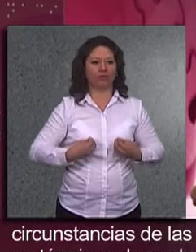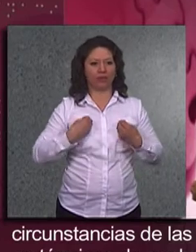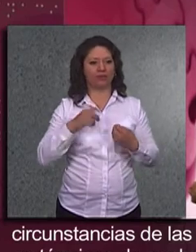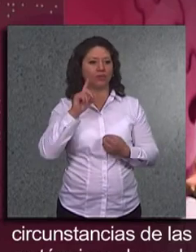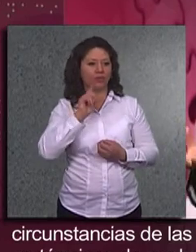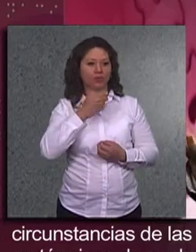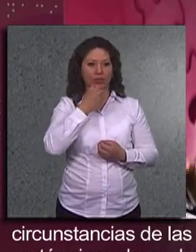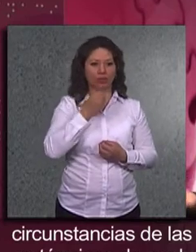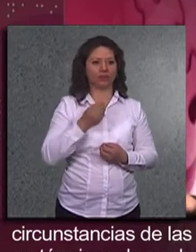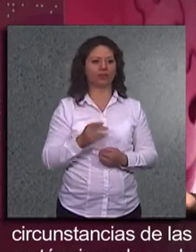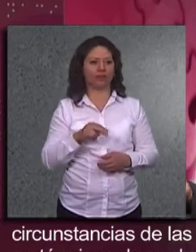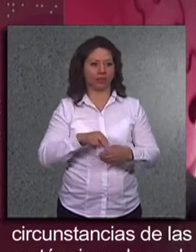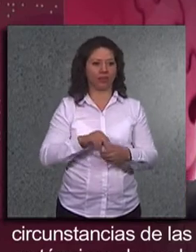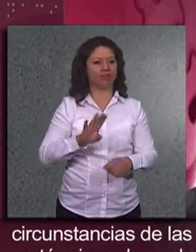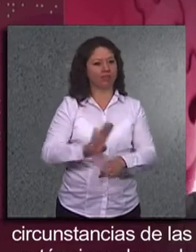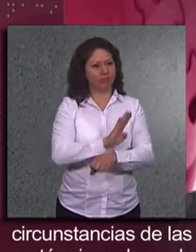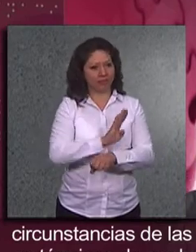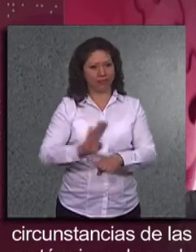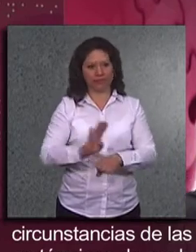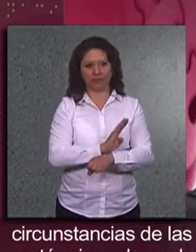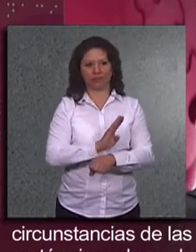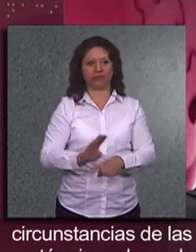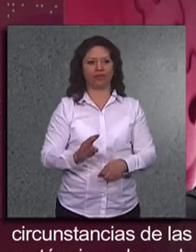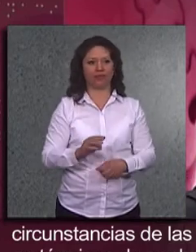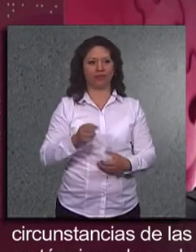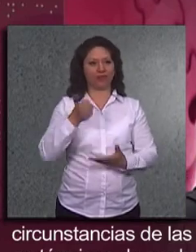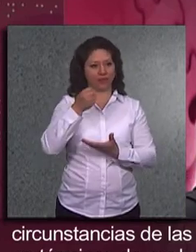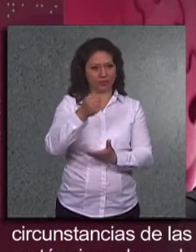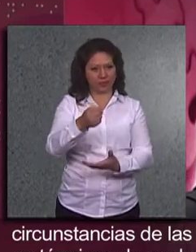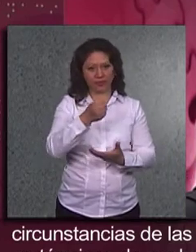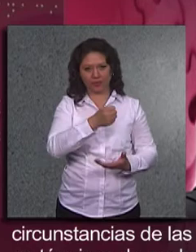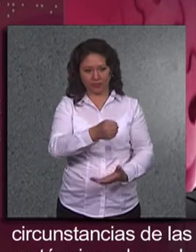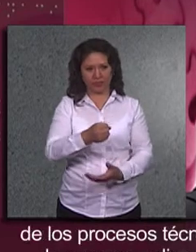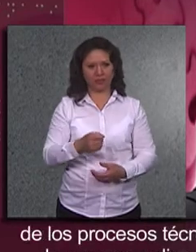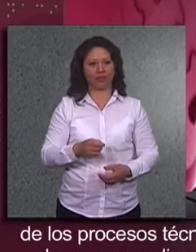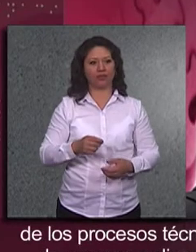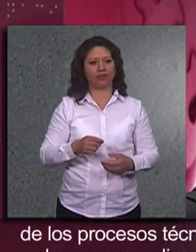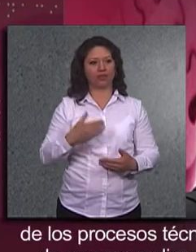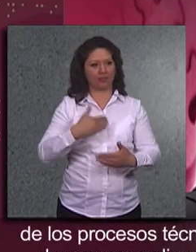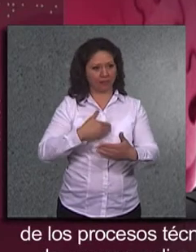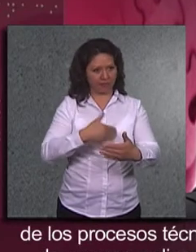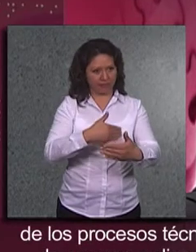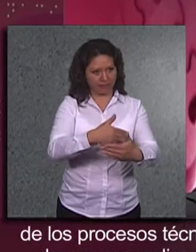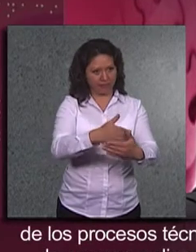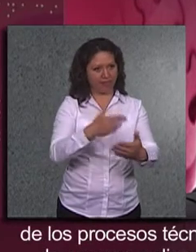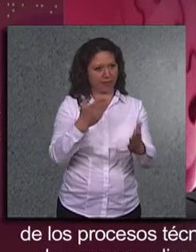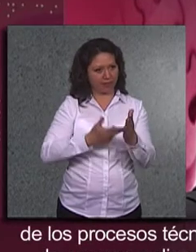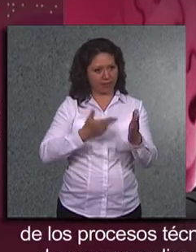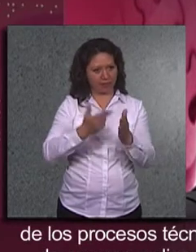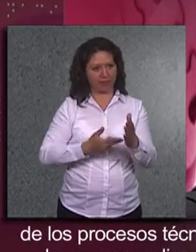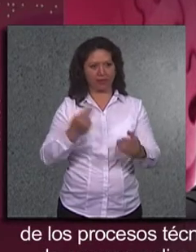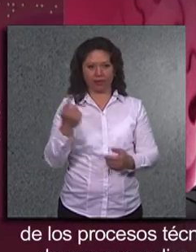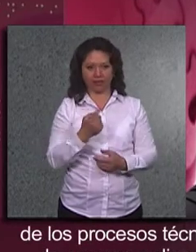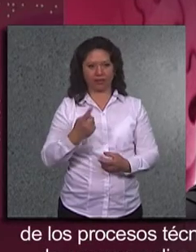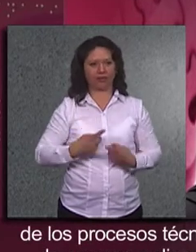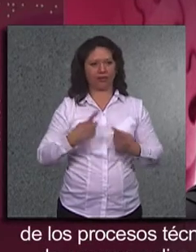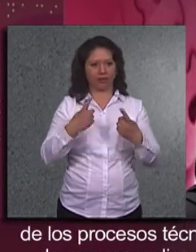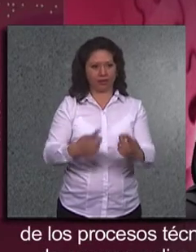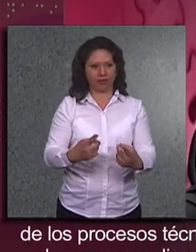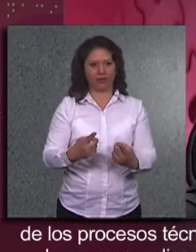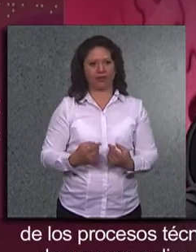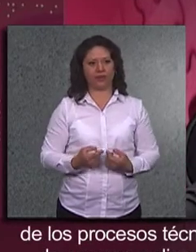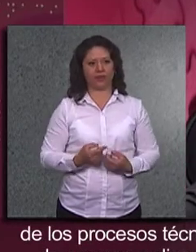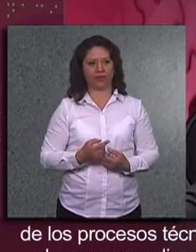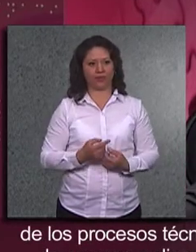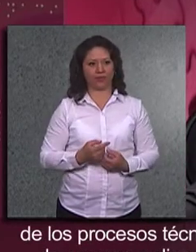hombres en términos de ser beneficiados de los recursos de los procesos técnicos se